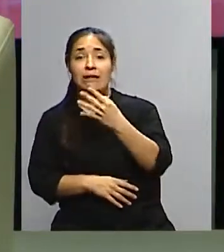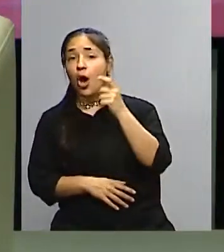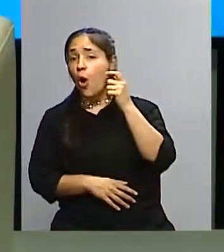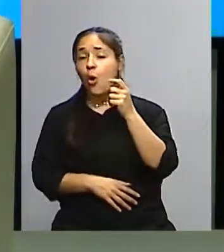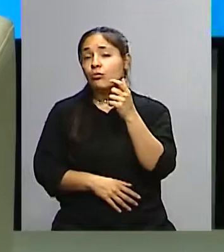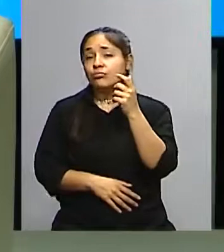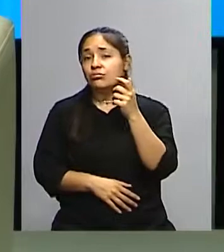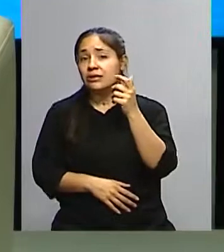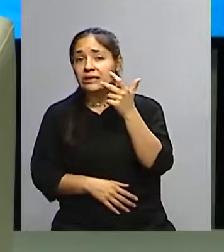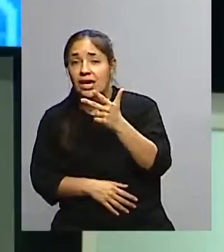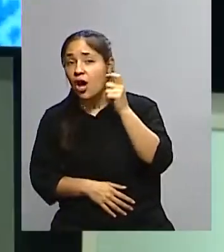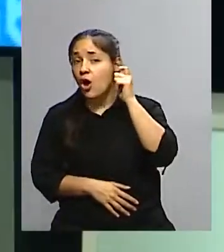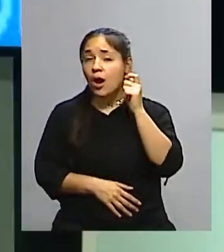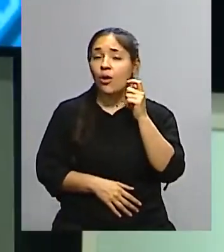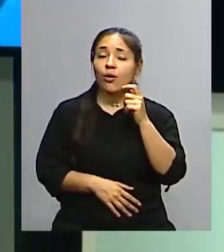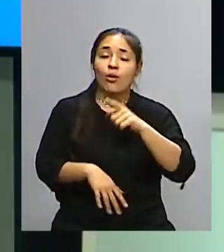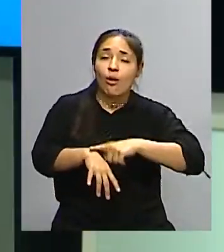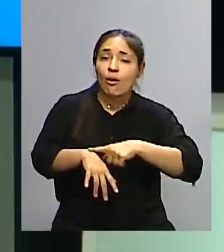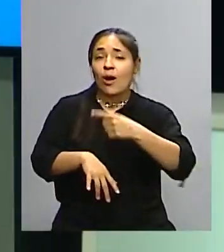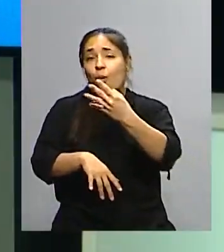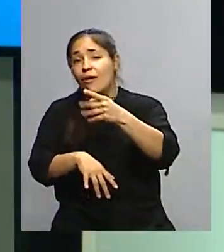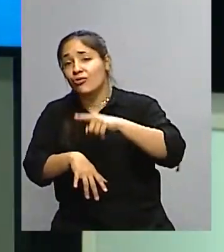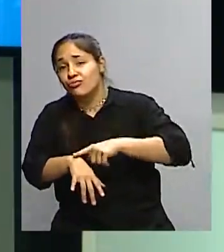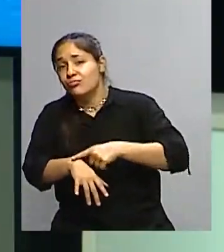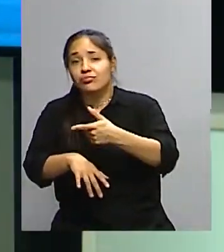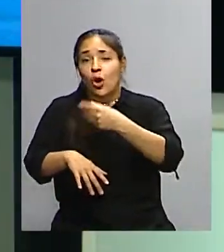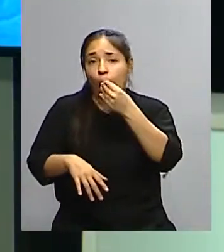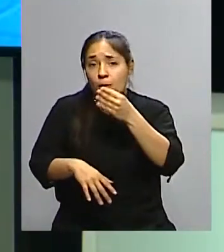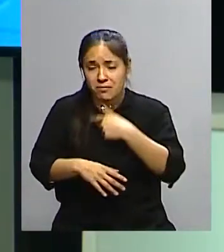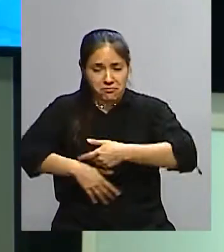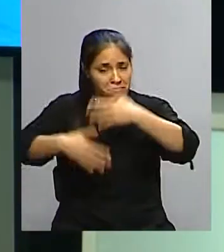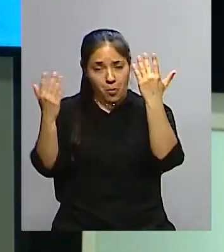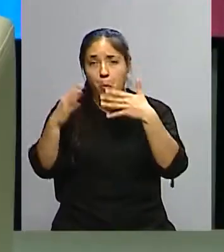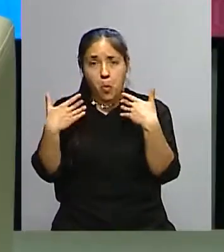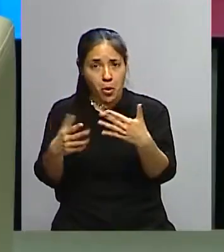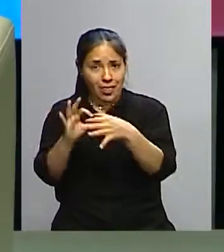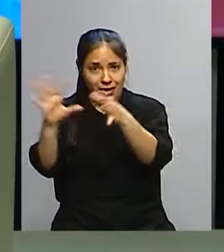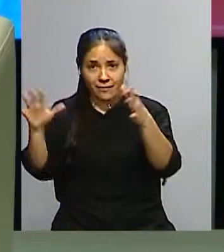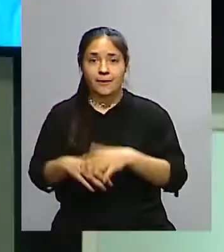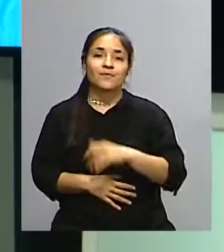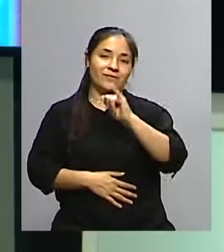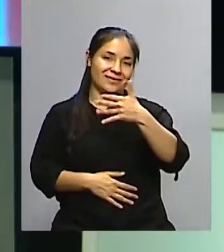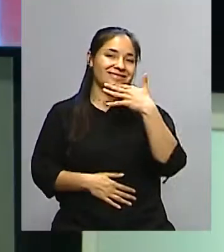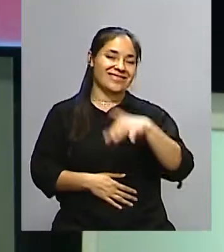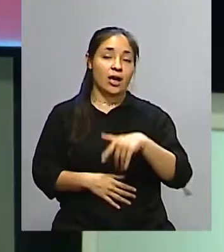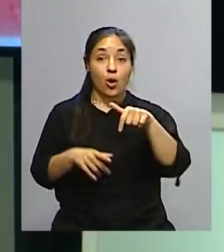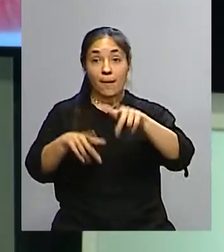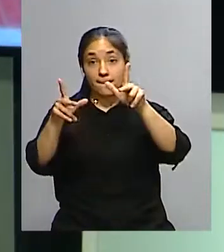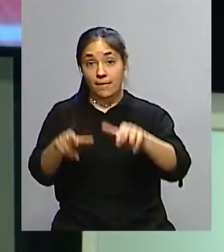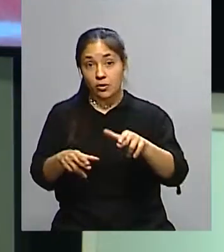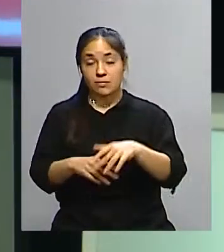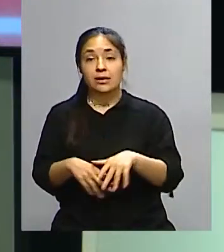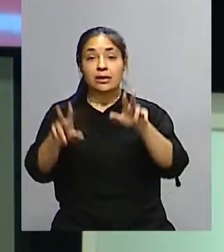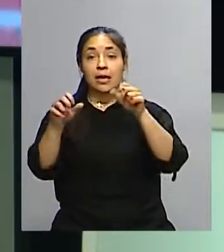toda la libertad de hacerlo, digamos, claro. ¿no? O sea, nosotros desde nuestro lugar también interpretar eso. Belén, vamos a ir a una pausa y vamos a seguir hablando, porque el